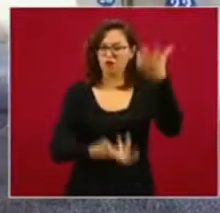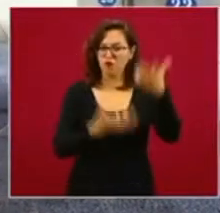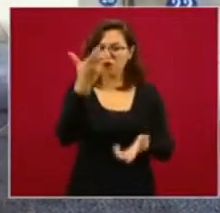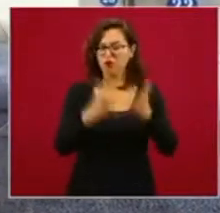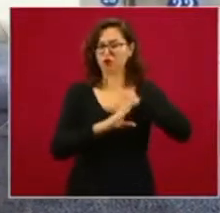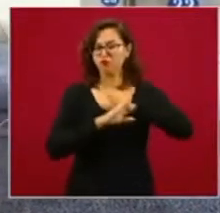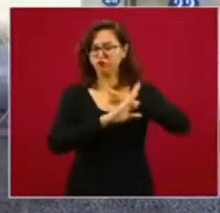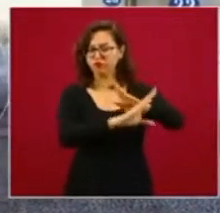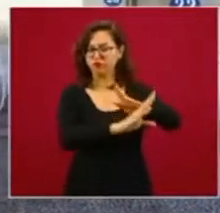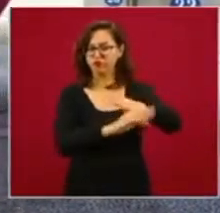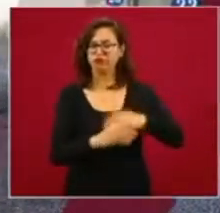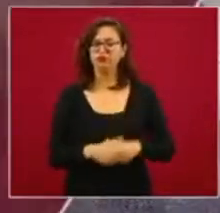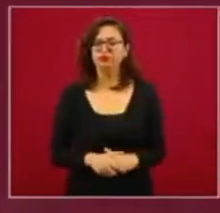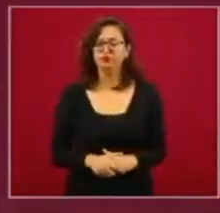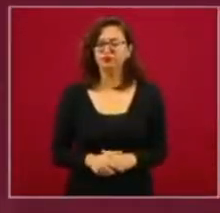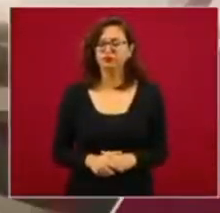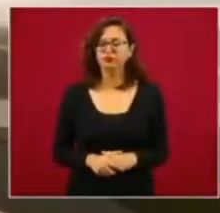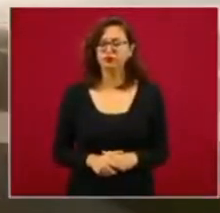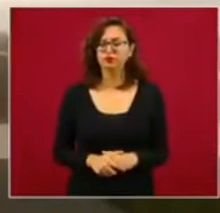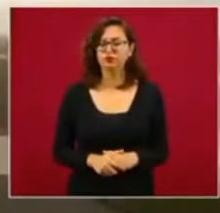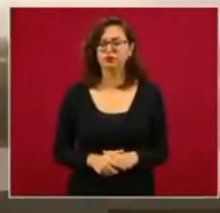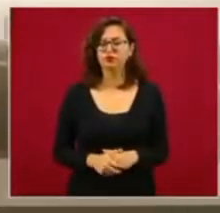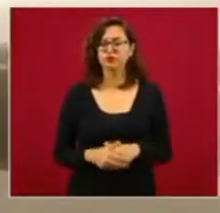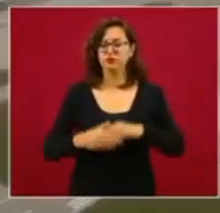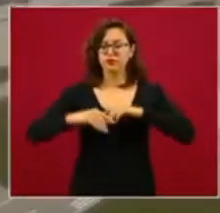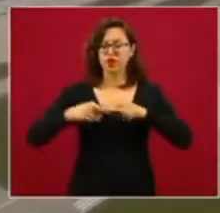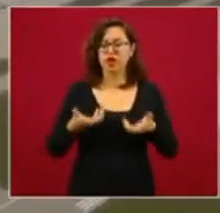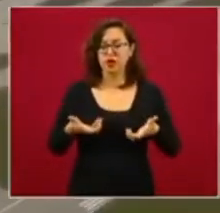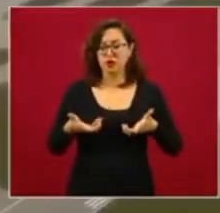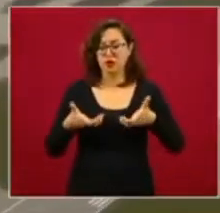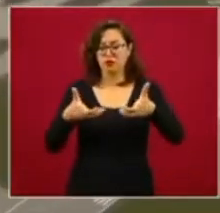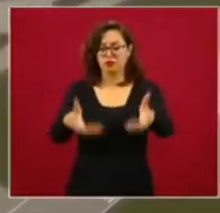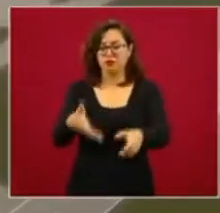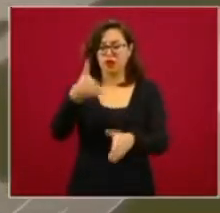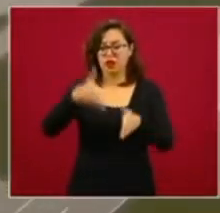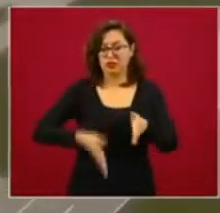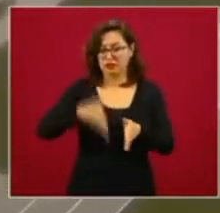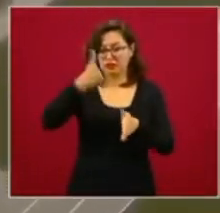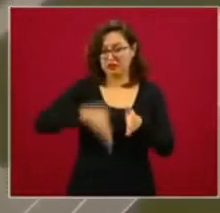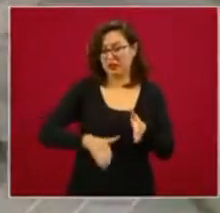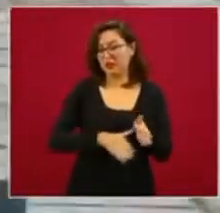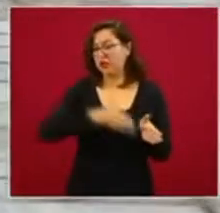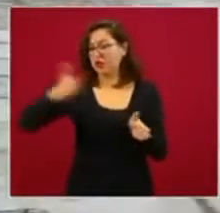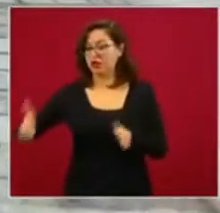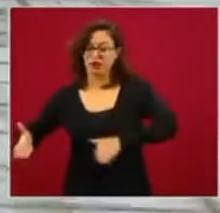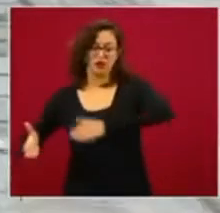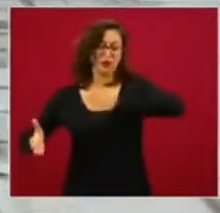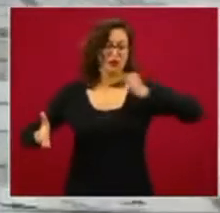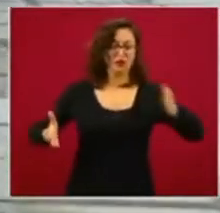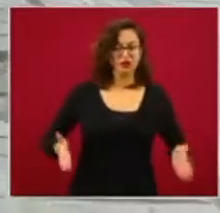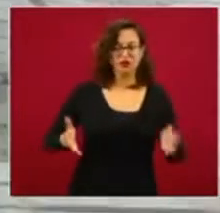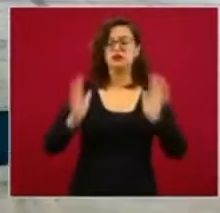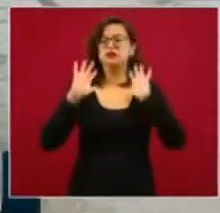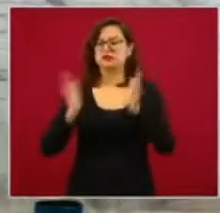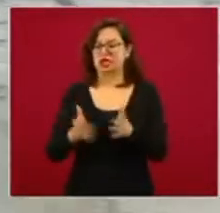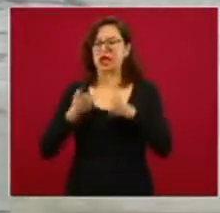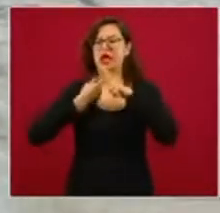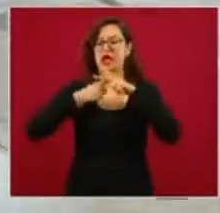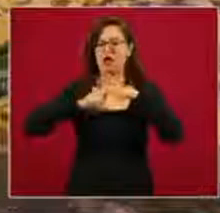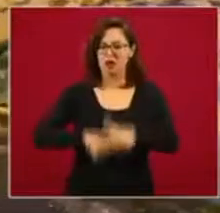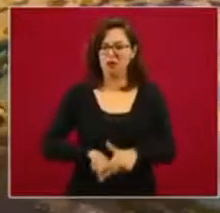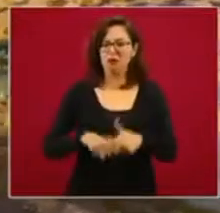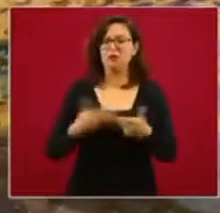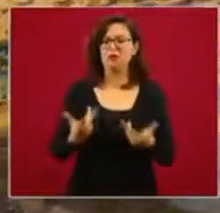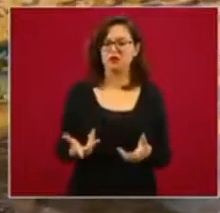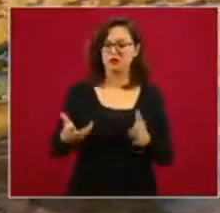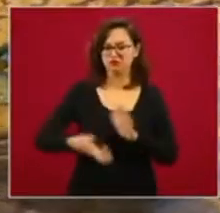y traves metálicas. En la pista norte, central, plataforma y rodajes, se ejecutan los trabajos de apertura de